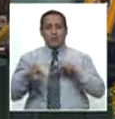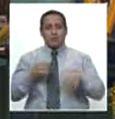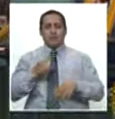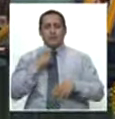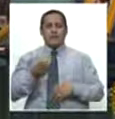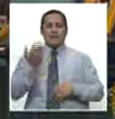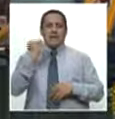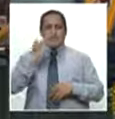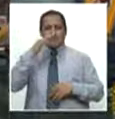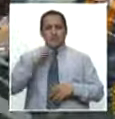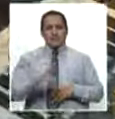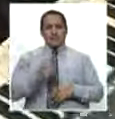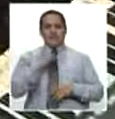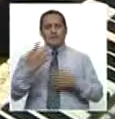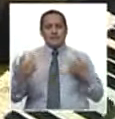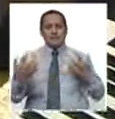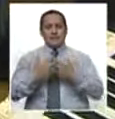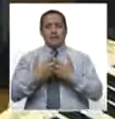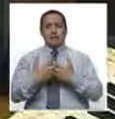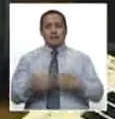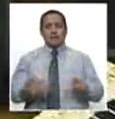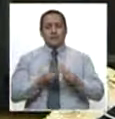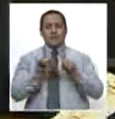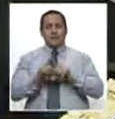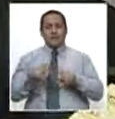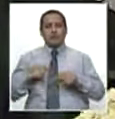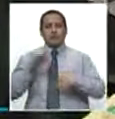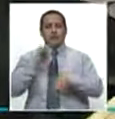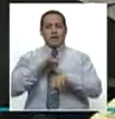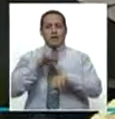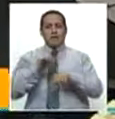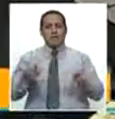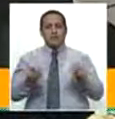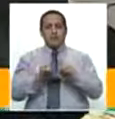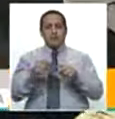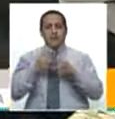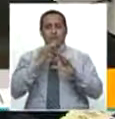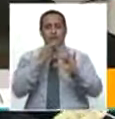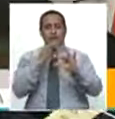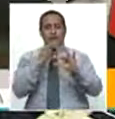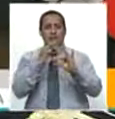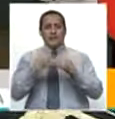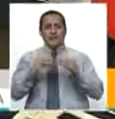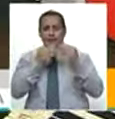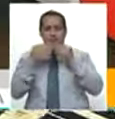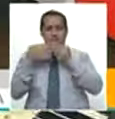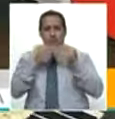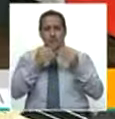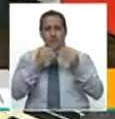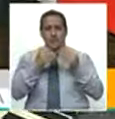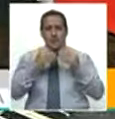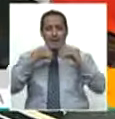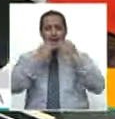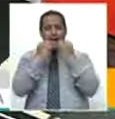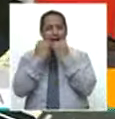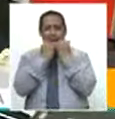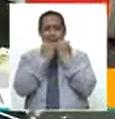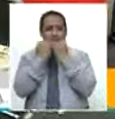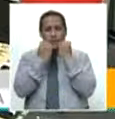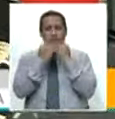hecho desde muy pequeño ha sido integrarlo. Estoy tocando flauta, sapoña, armónica,